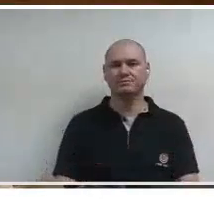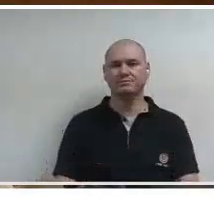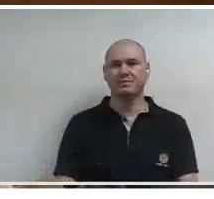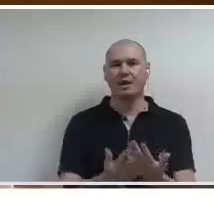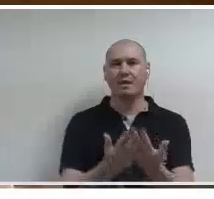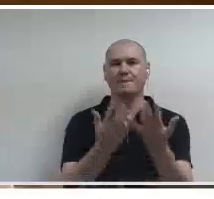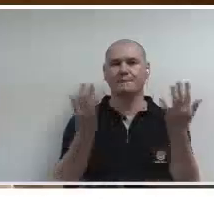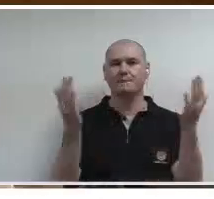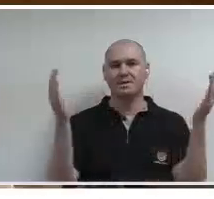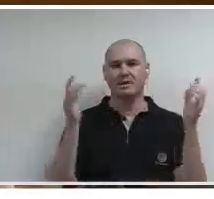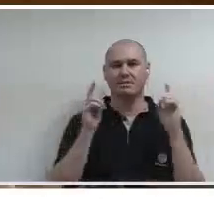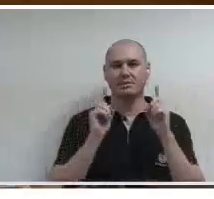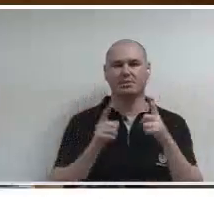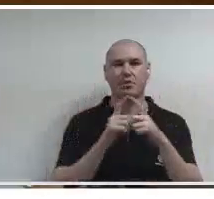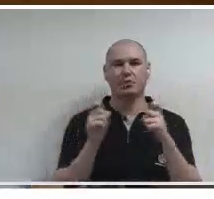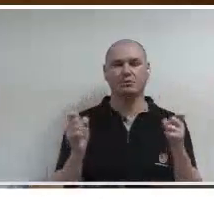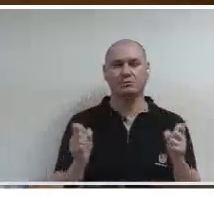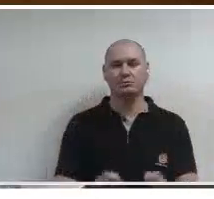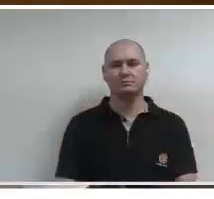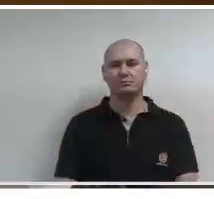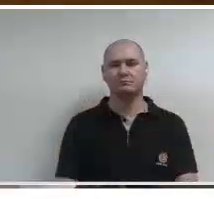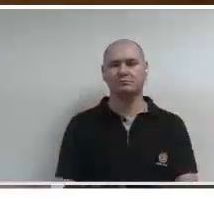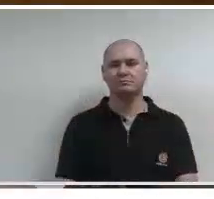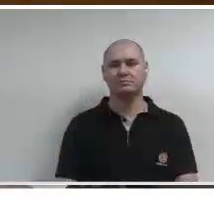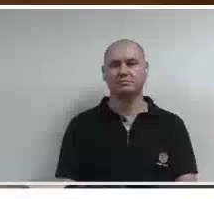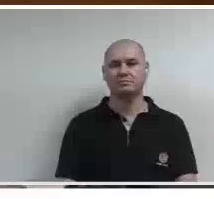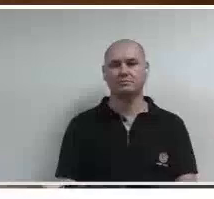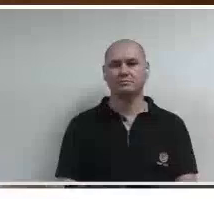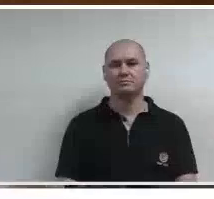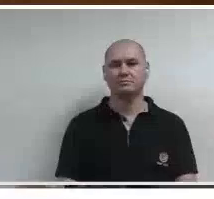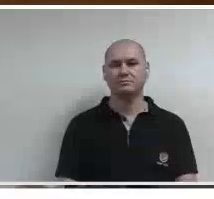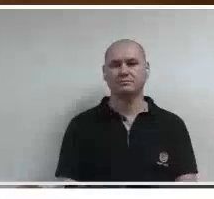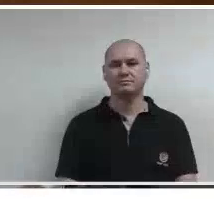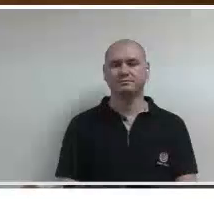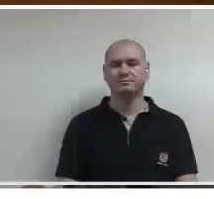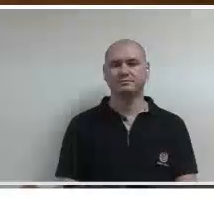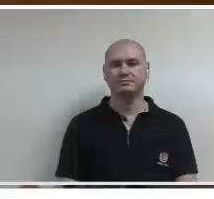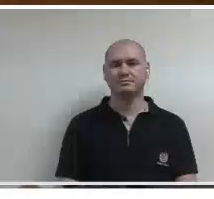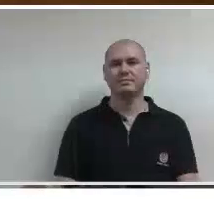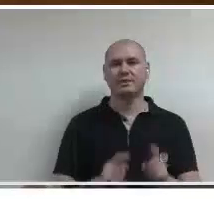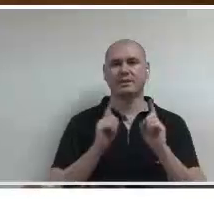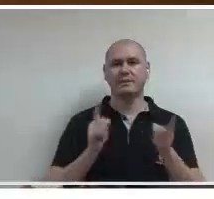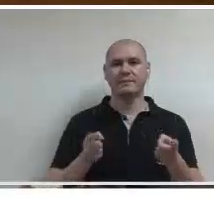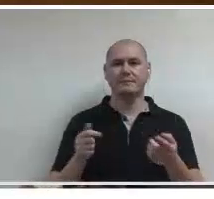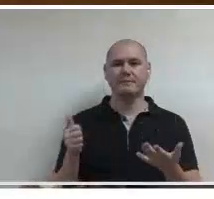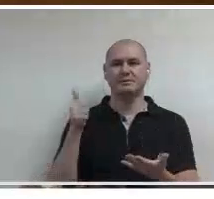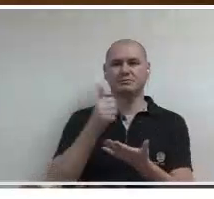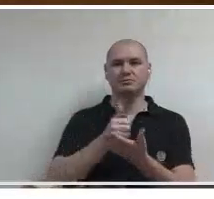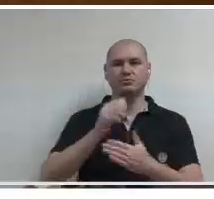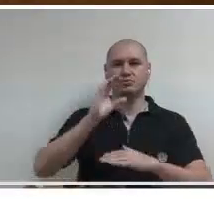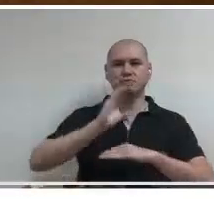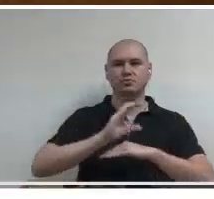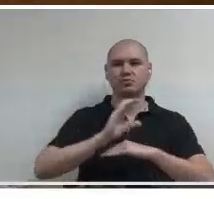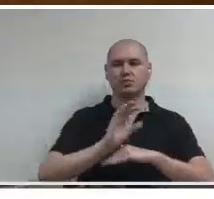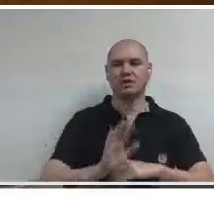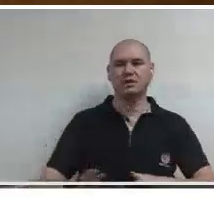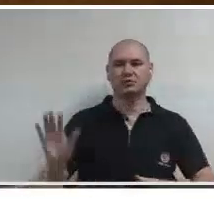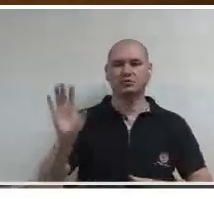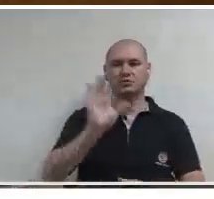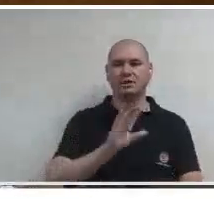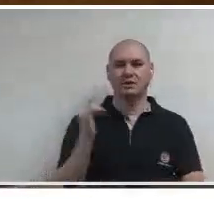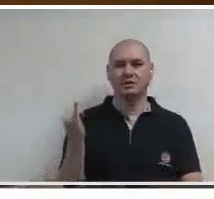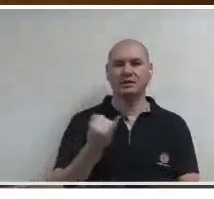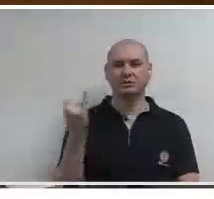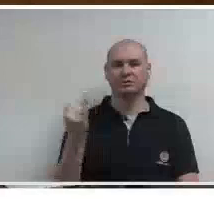Diplomado, niña adolescencia, pe, ambiental, ahí, ambue, va a